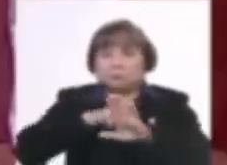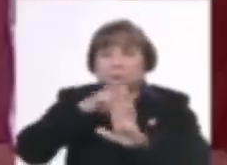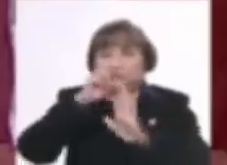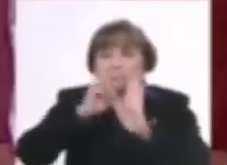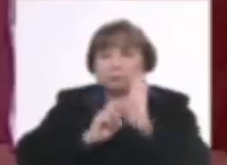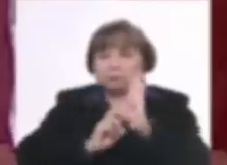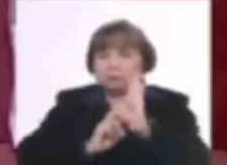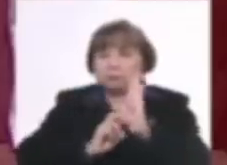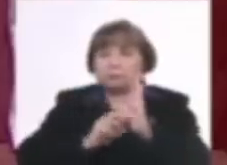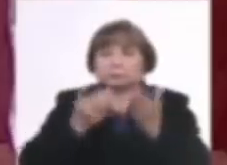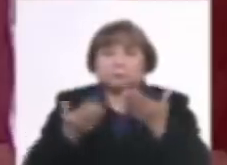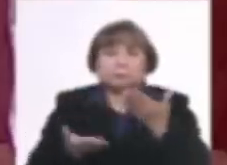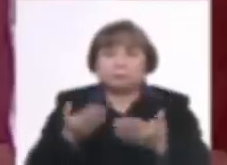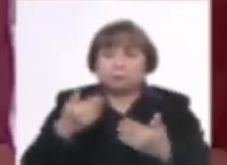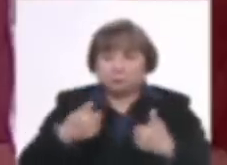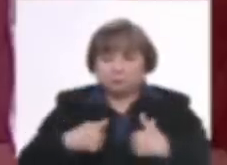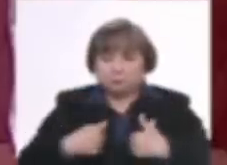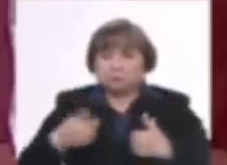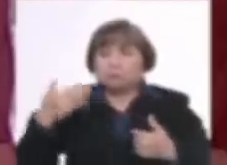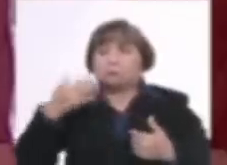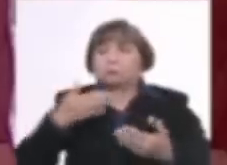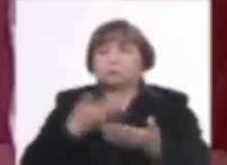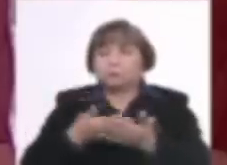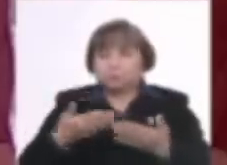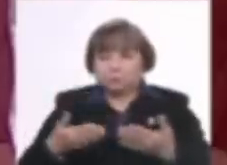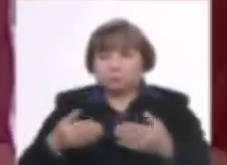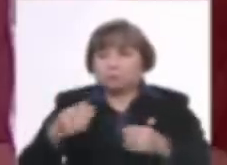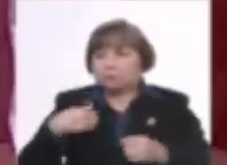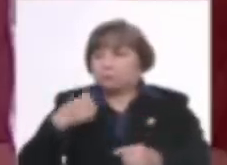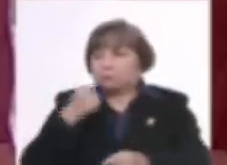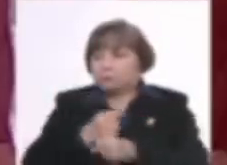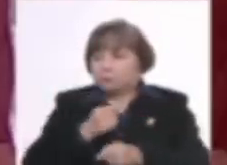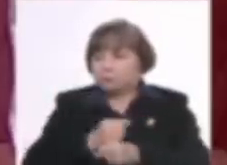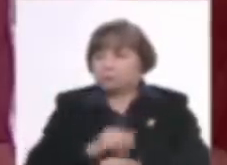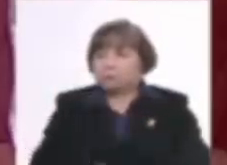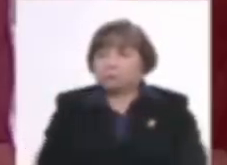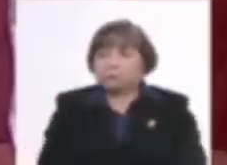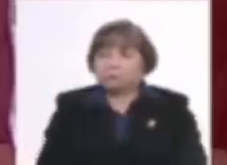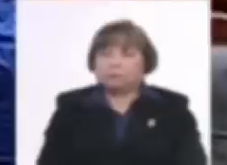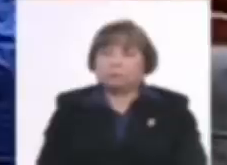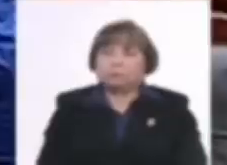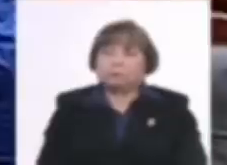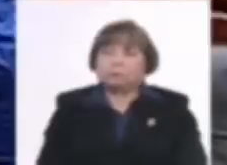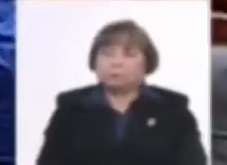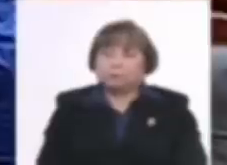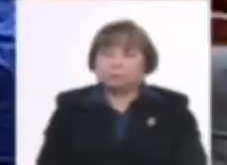proyecto, a lo cual yo asistí y hice mis funciones.